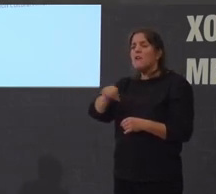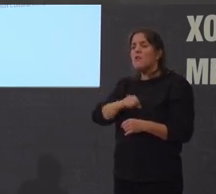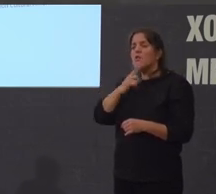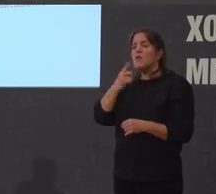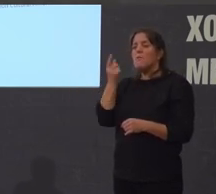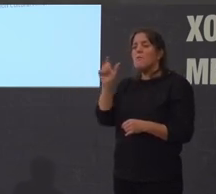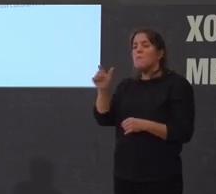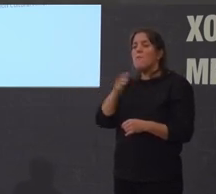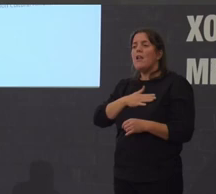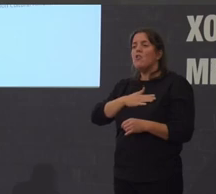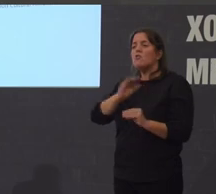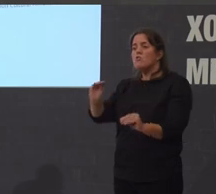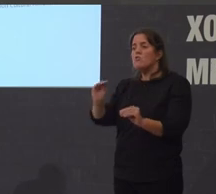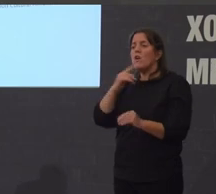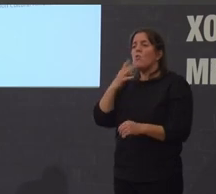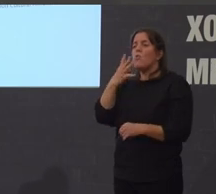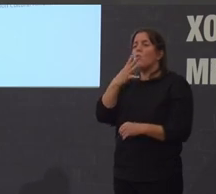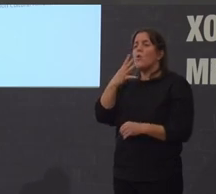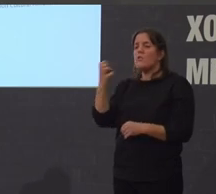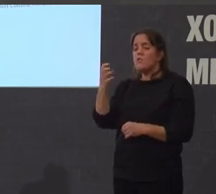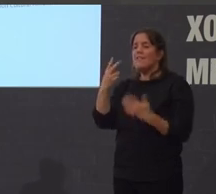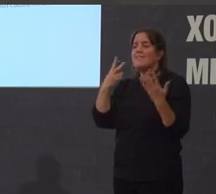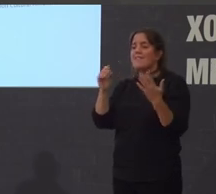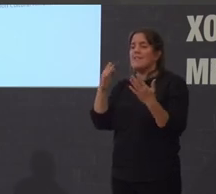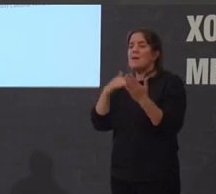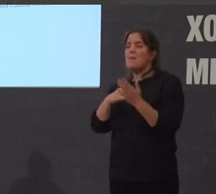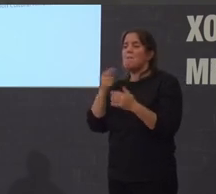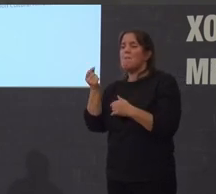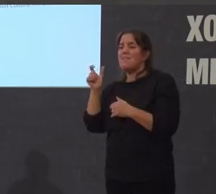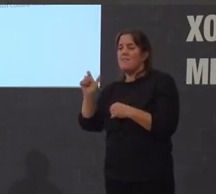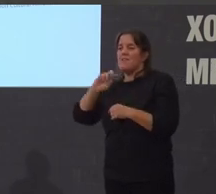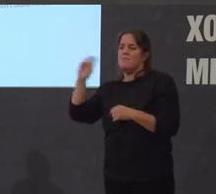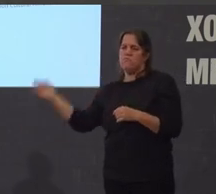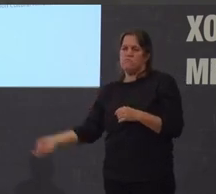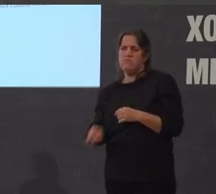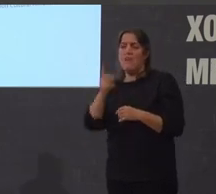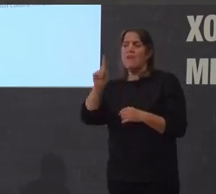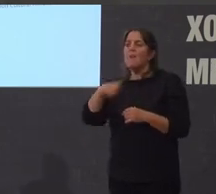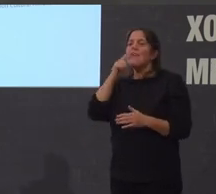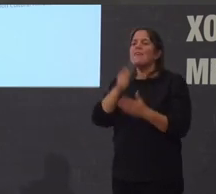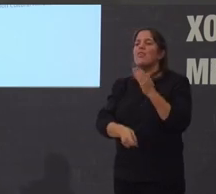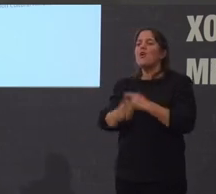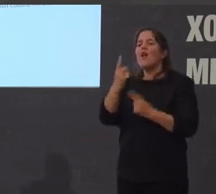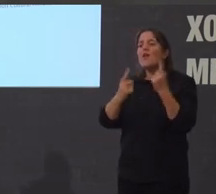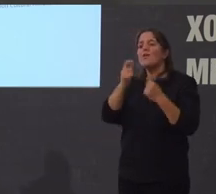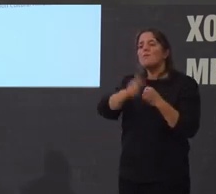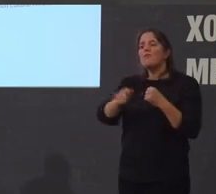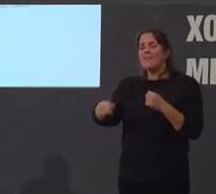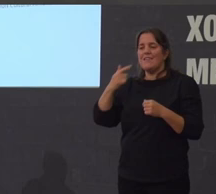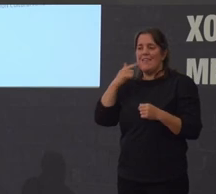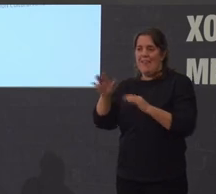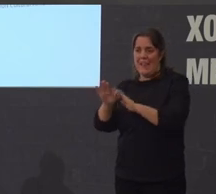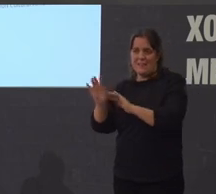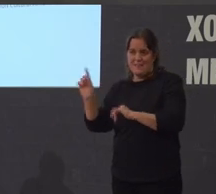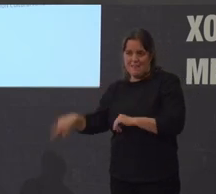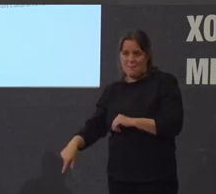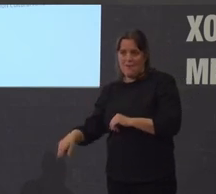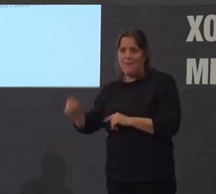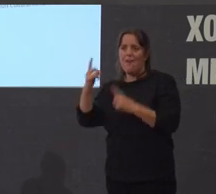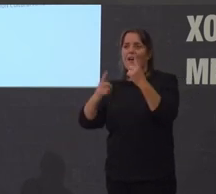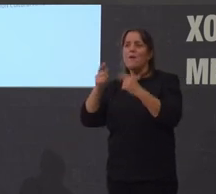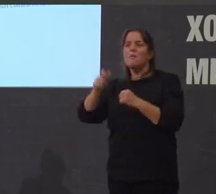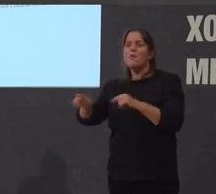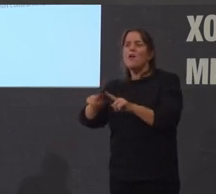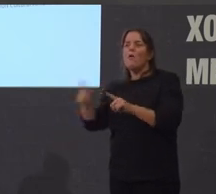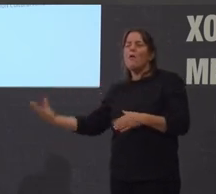de 470.000 presentes etc también se sanciona a veces a personas de derechas el mismo de personas que se